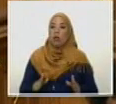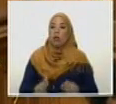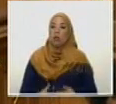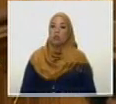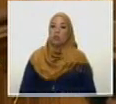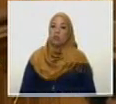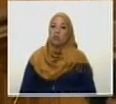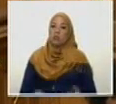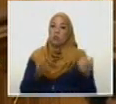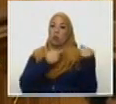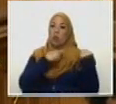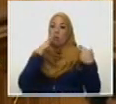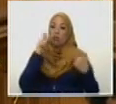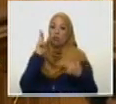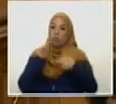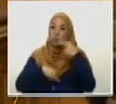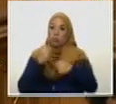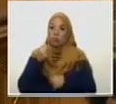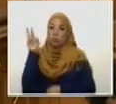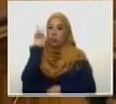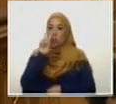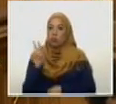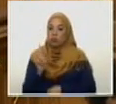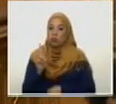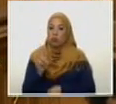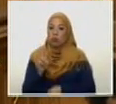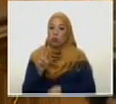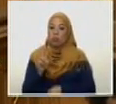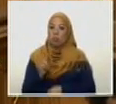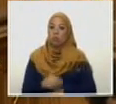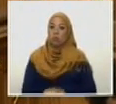la República de Venezuela.